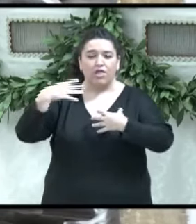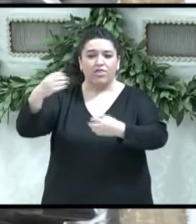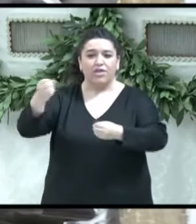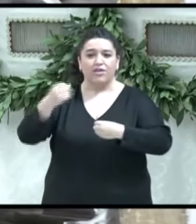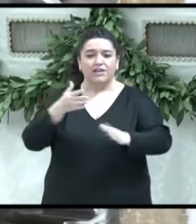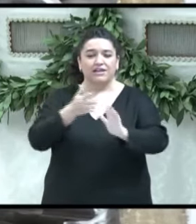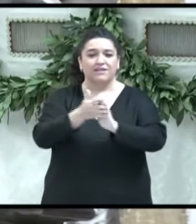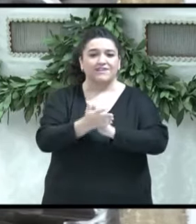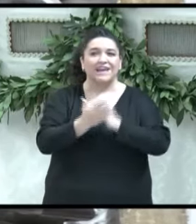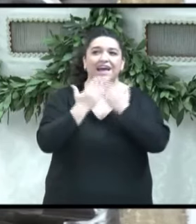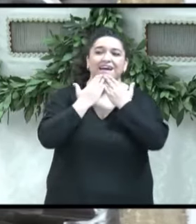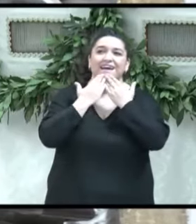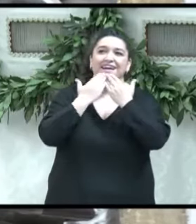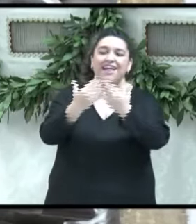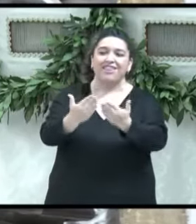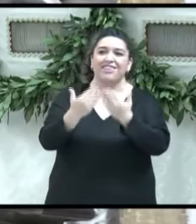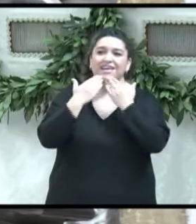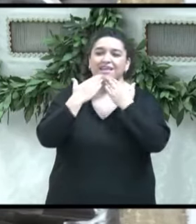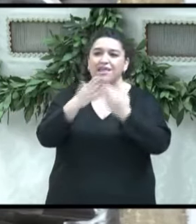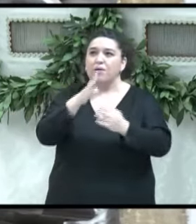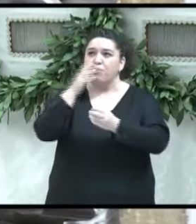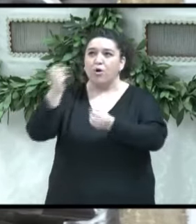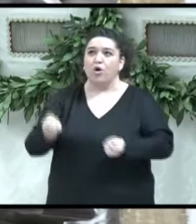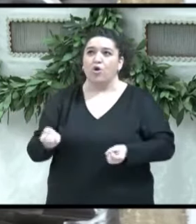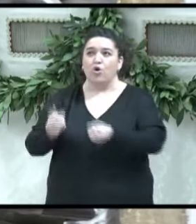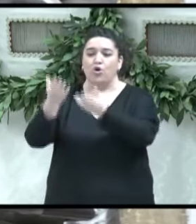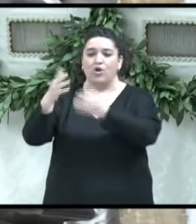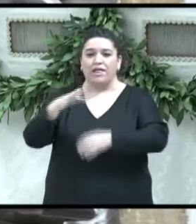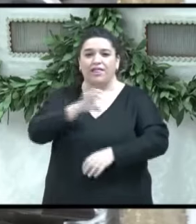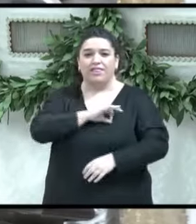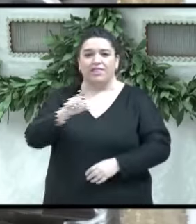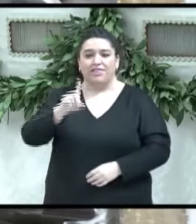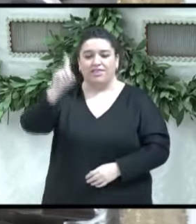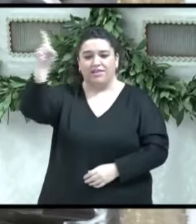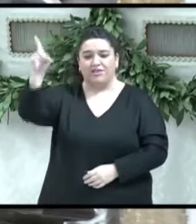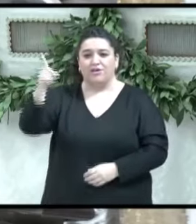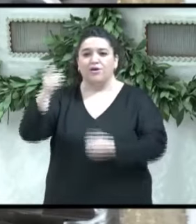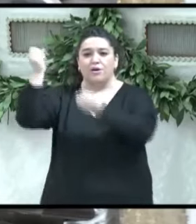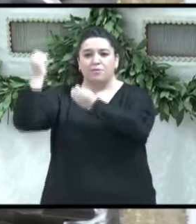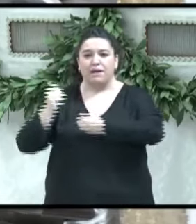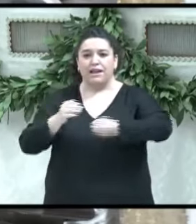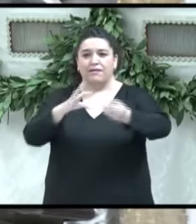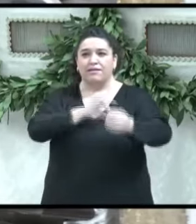será el agradecimiento para gloria de Dios palabra de Dios